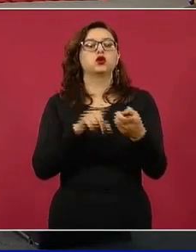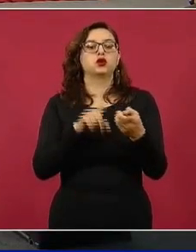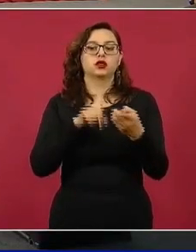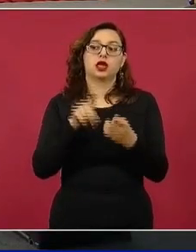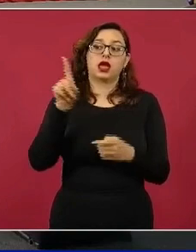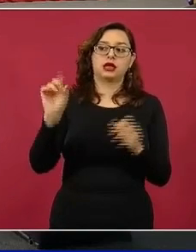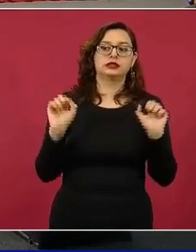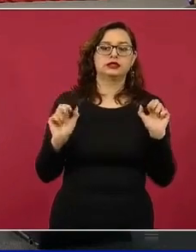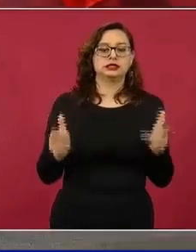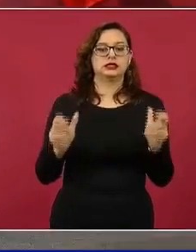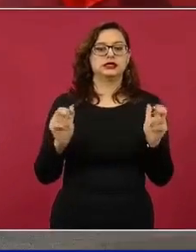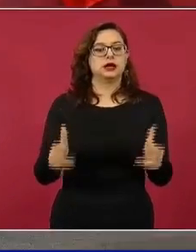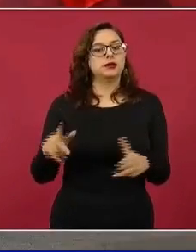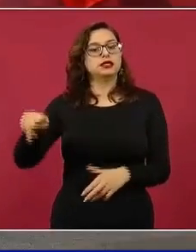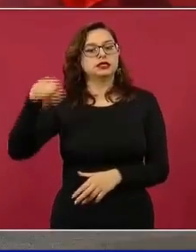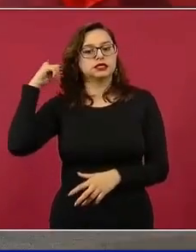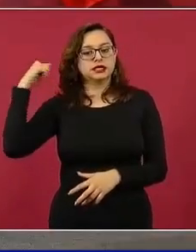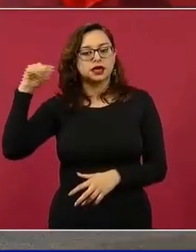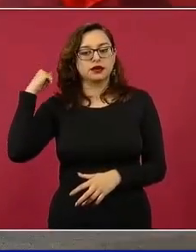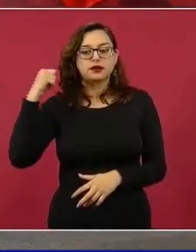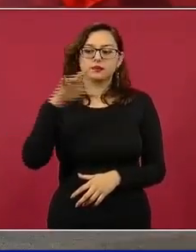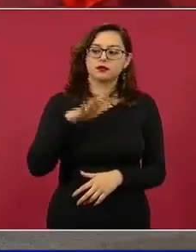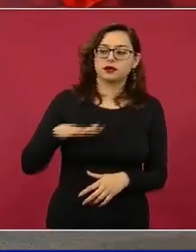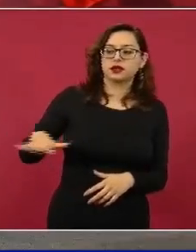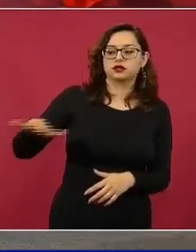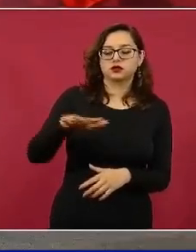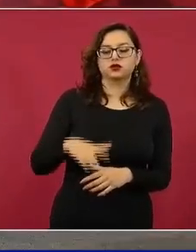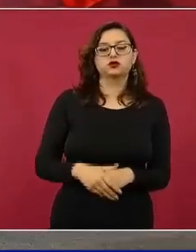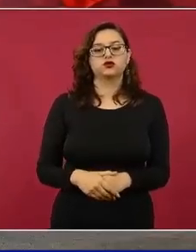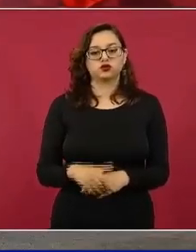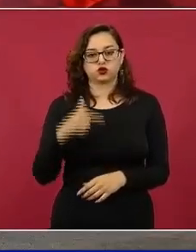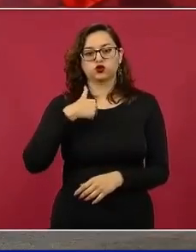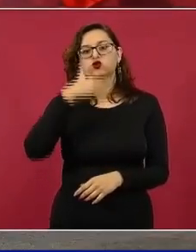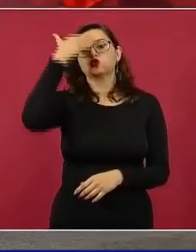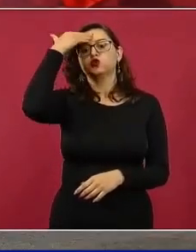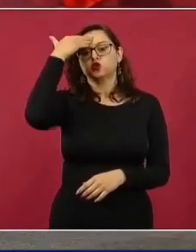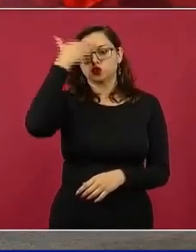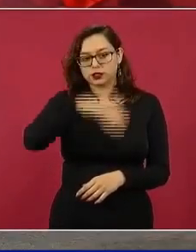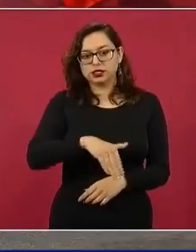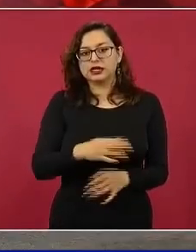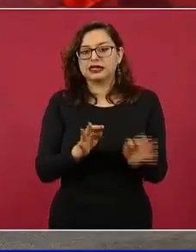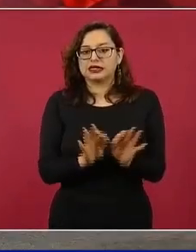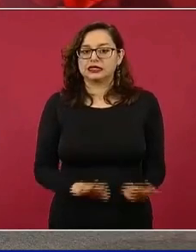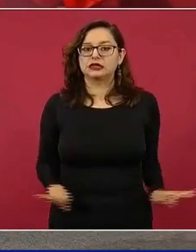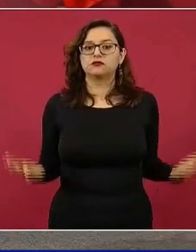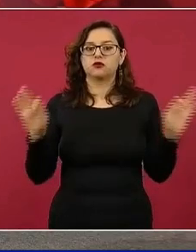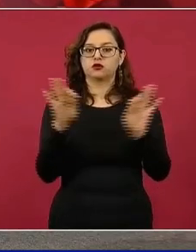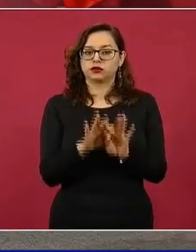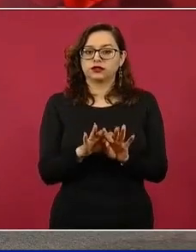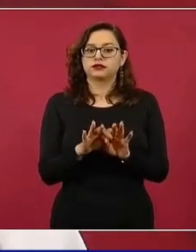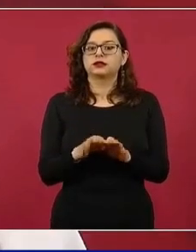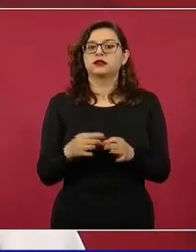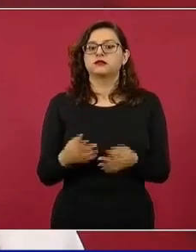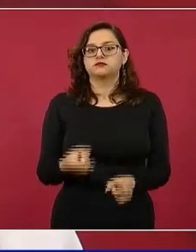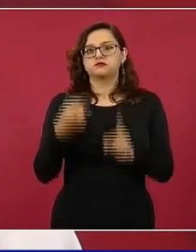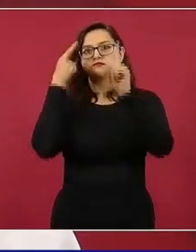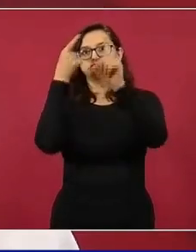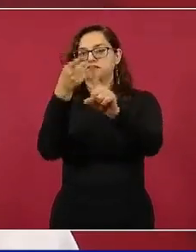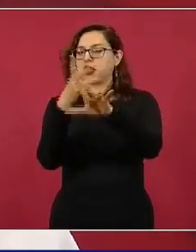y Villahermosa, Tabasco. Estoy consciente, amigas y amigos, que se necesita un cambio de rumbo para nuestra